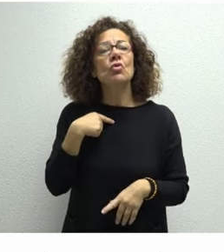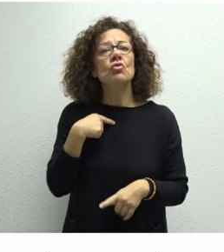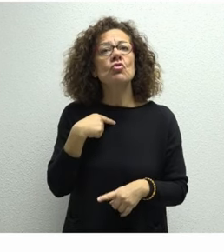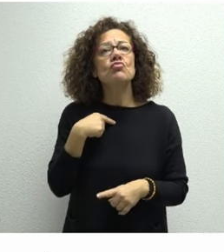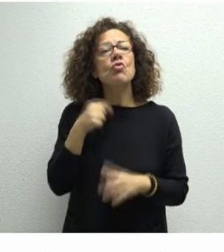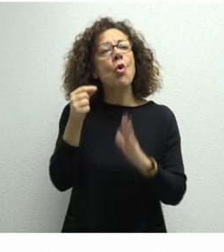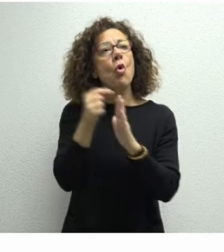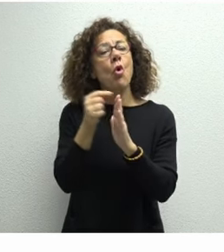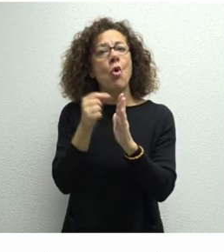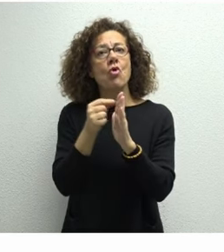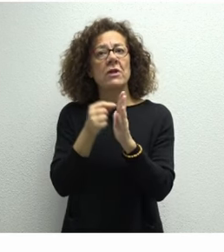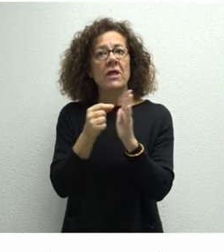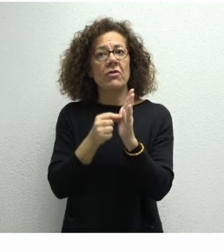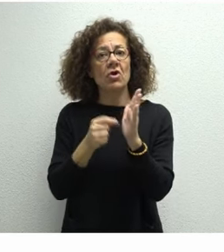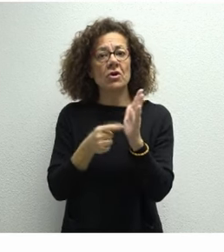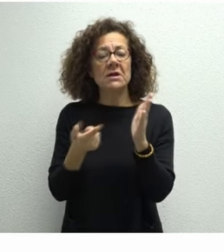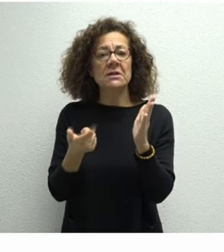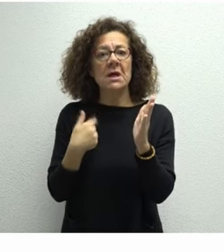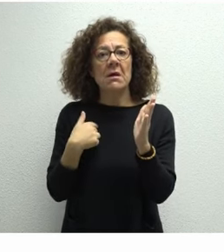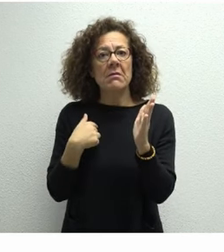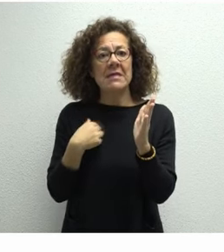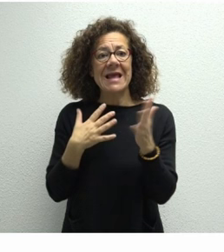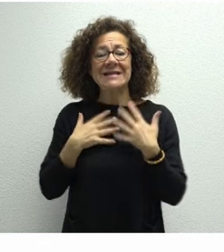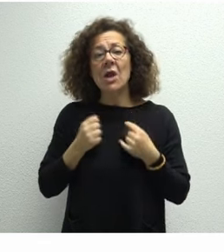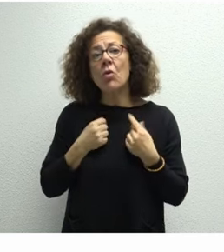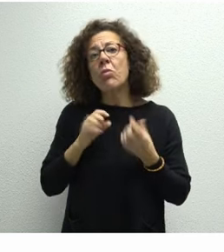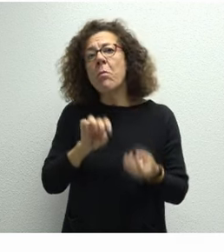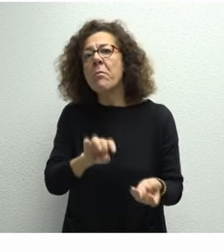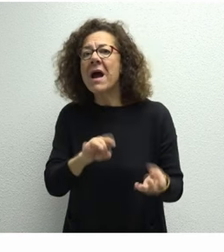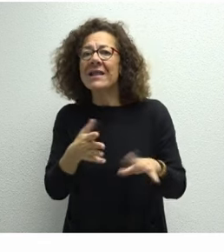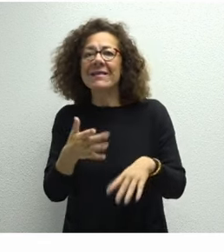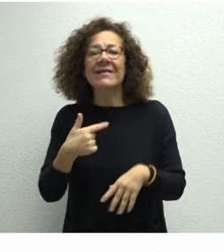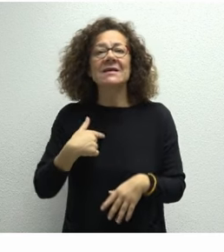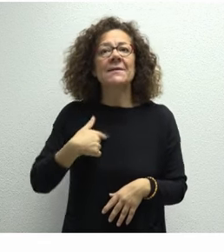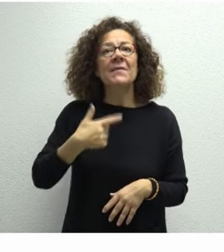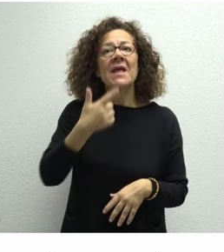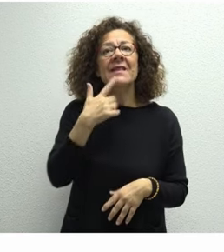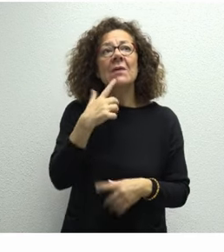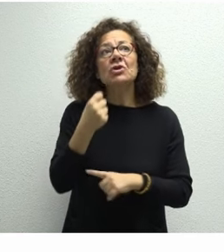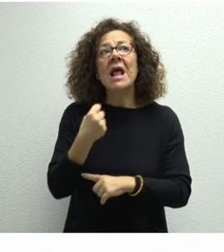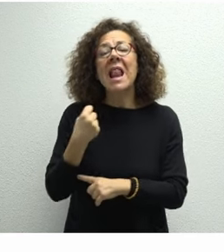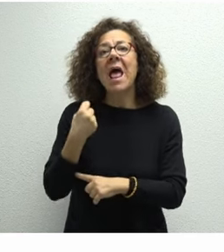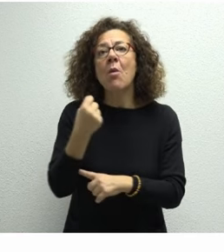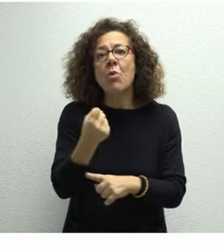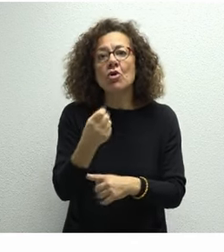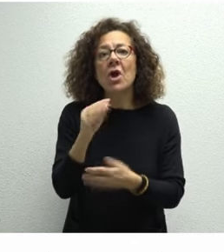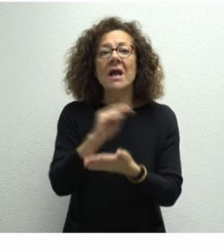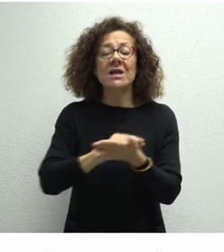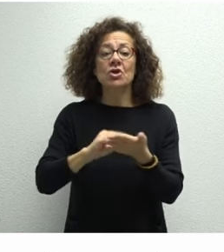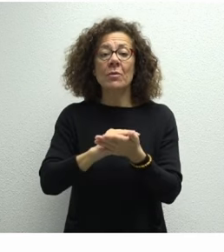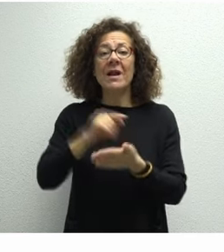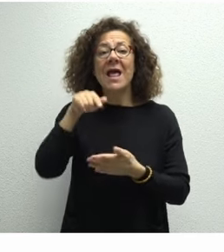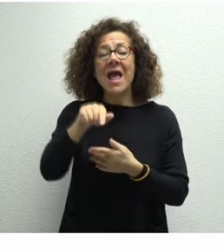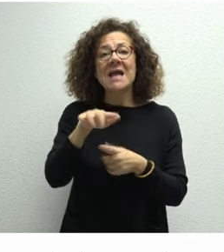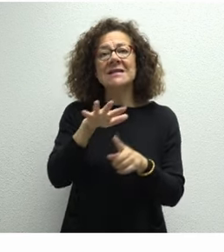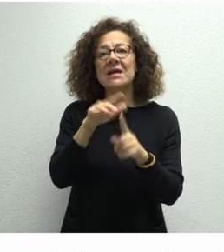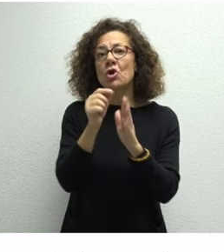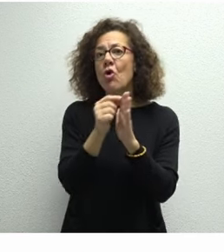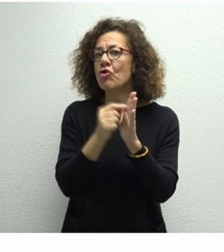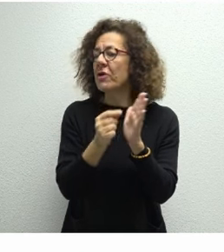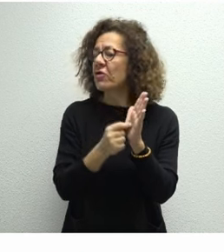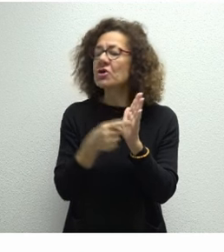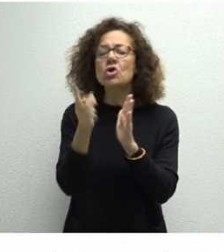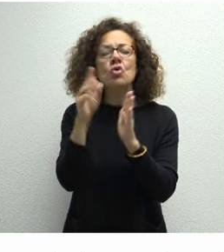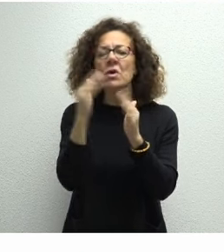condiciones de salud similares digamos que la el apoyo a resolver esas condiciones no es